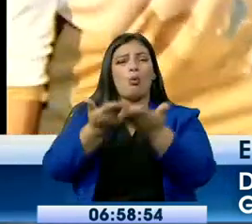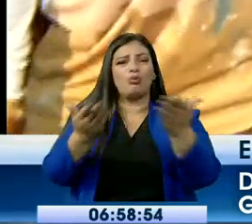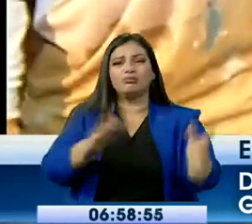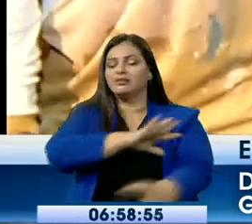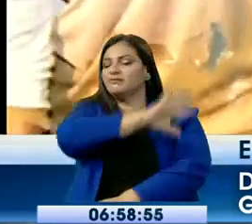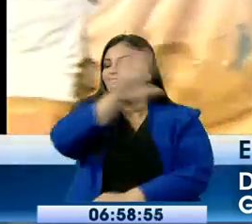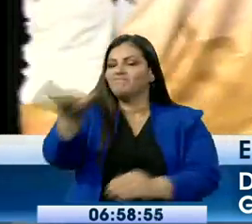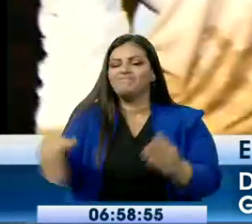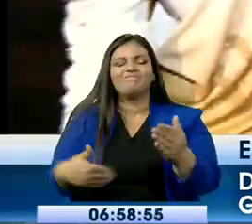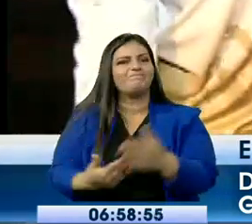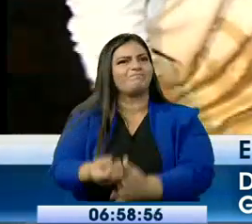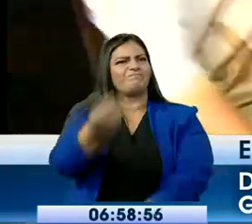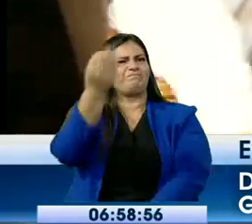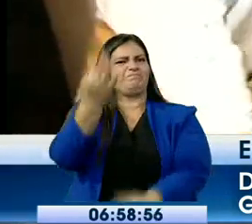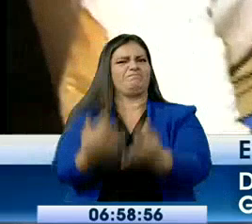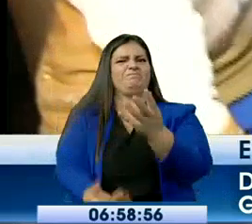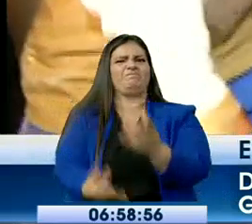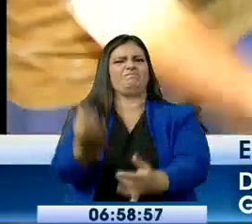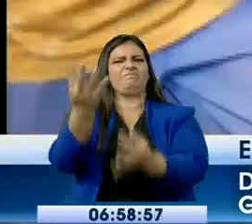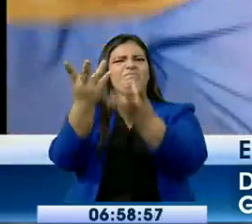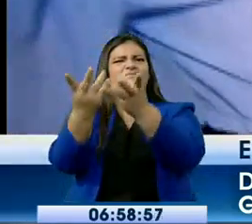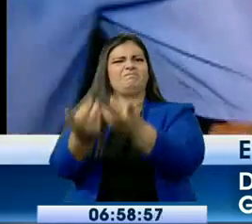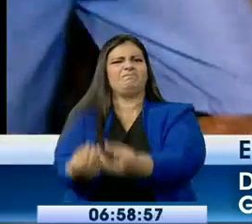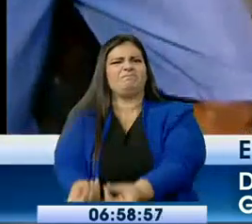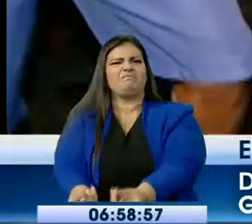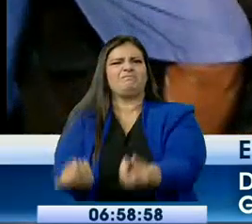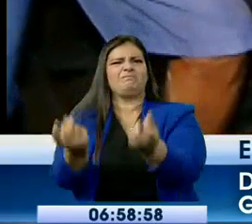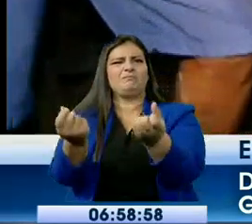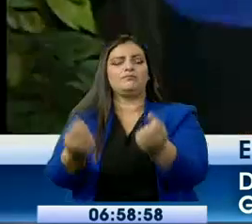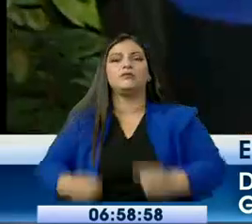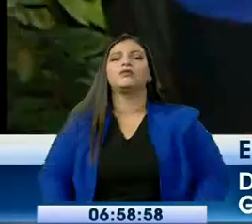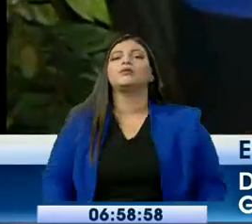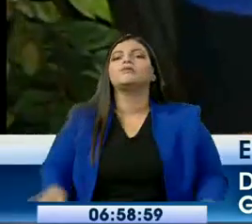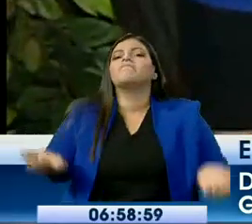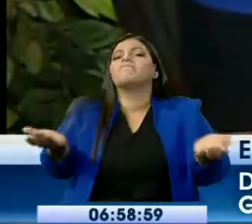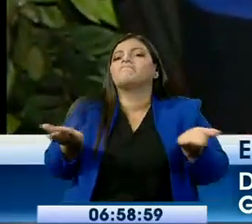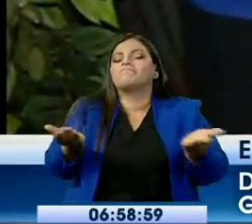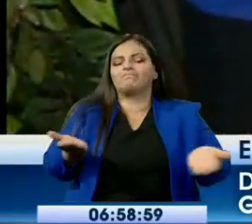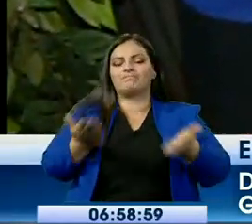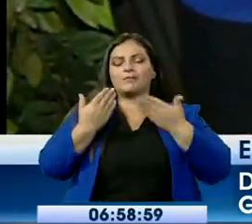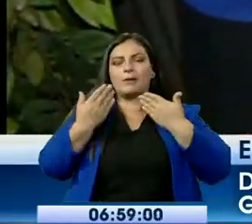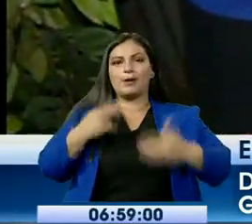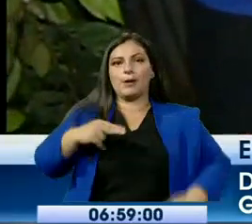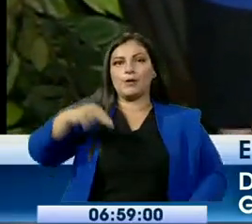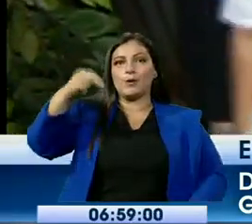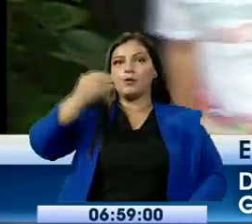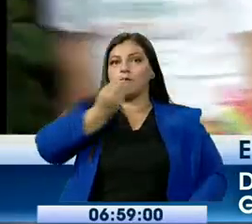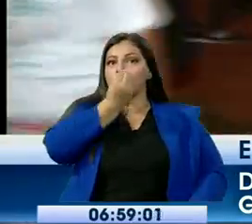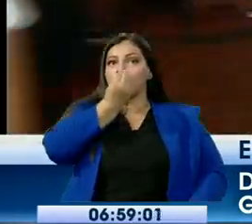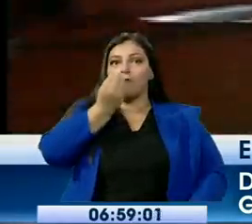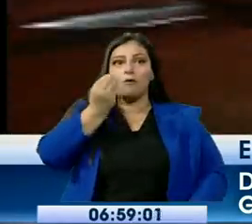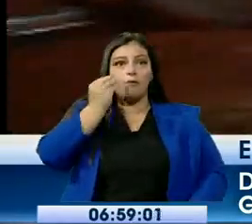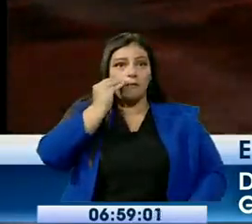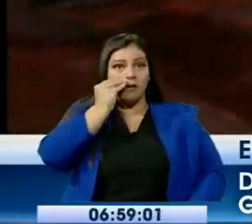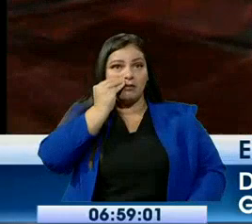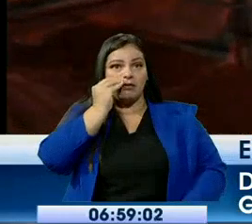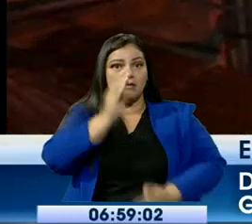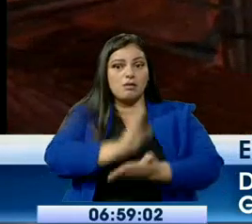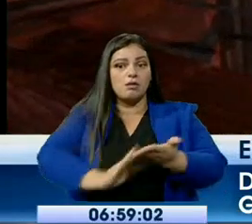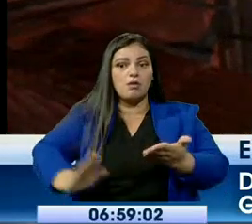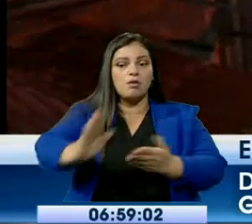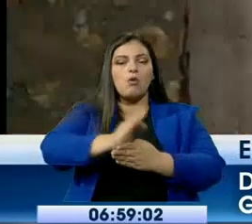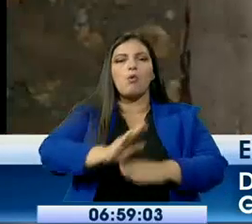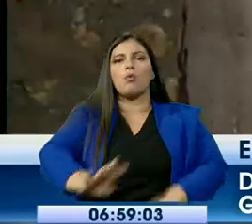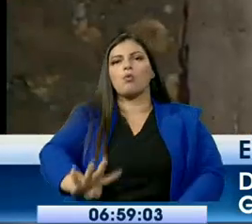El siniestro se produjo en el bloque 4 de Flor de Bastión, en el noroeste de la urbe. Los heridos